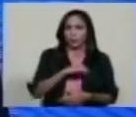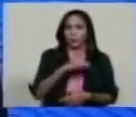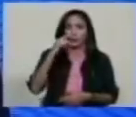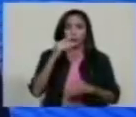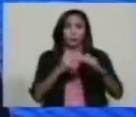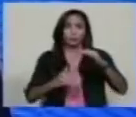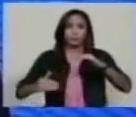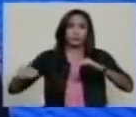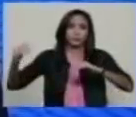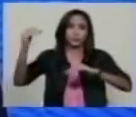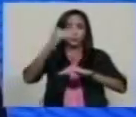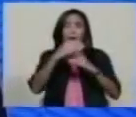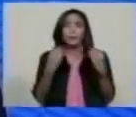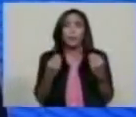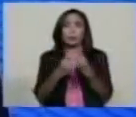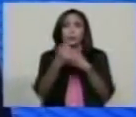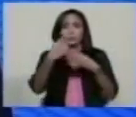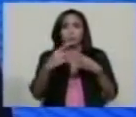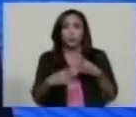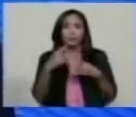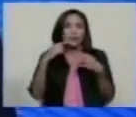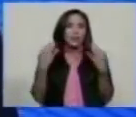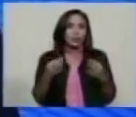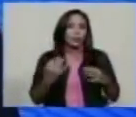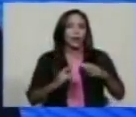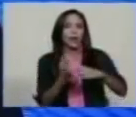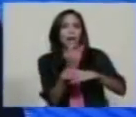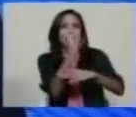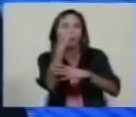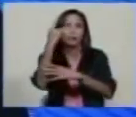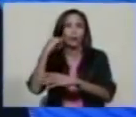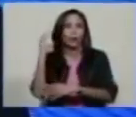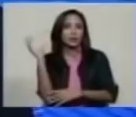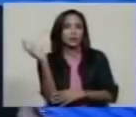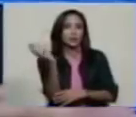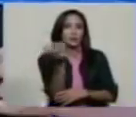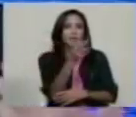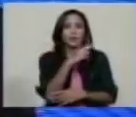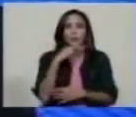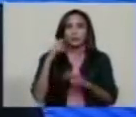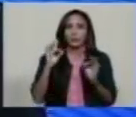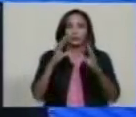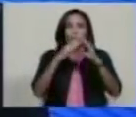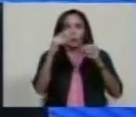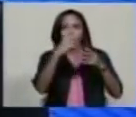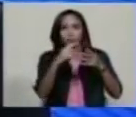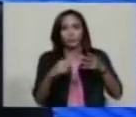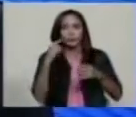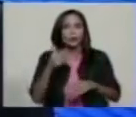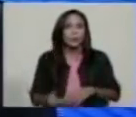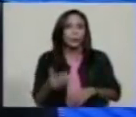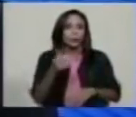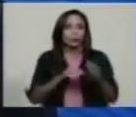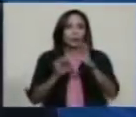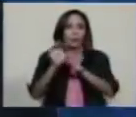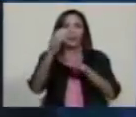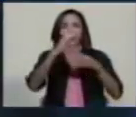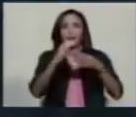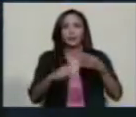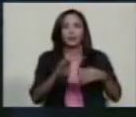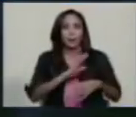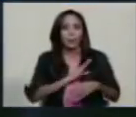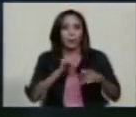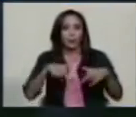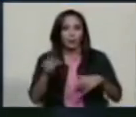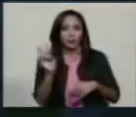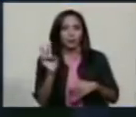gran reservorio natural que nosotros tenemos. Pero, presidente, yo creo que también es importante incidir en el concepto de que nosotros